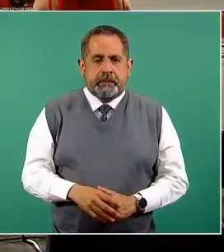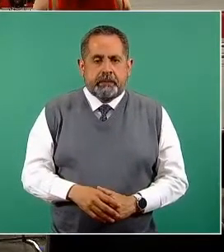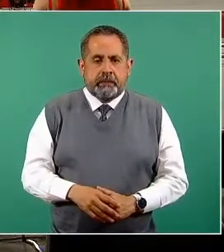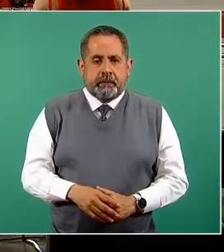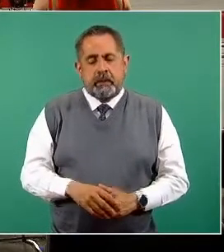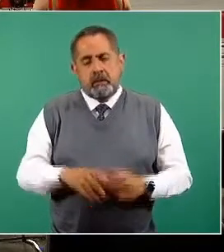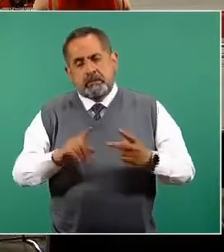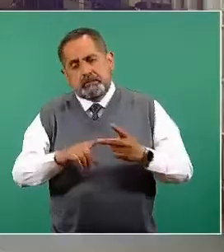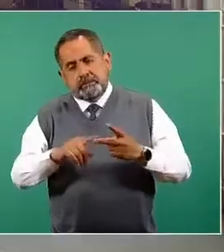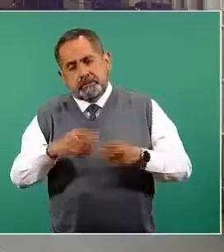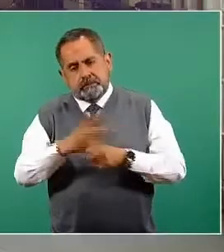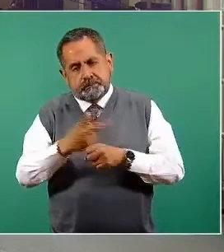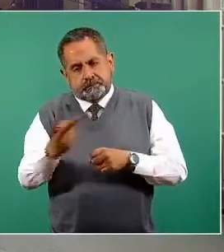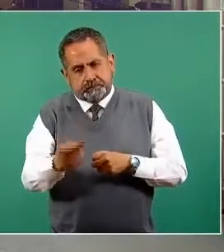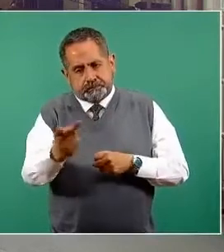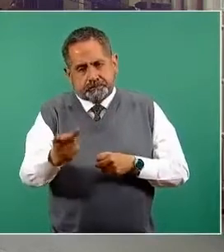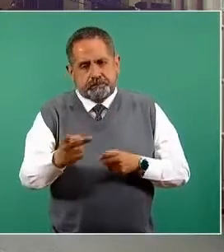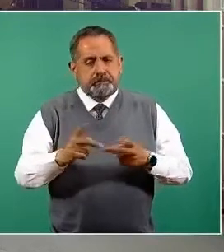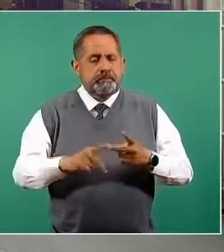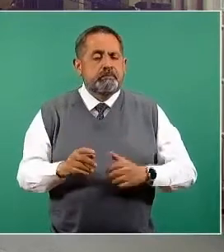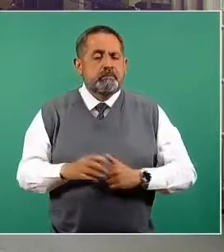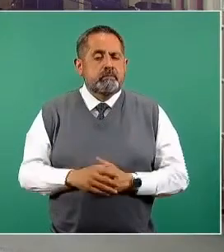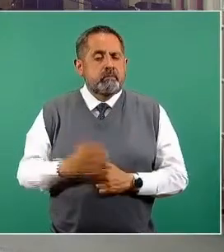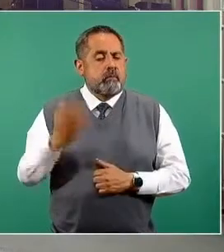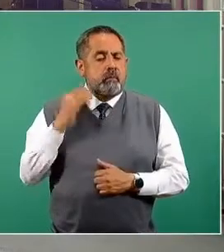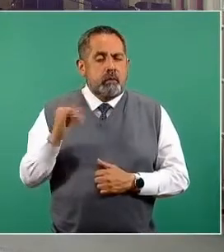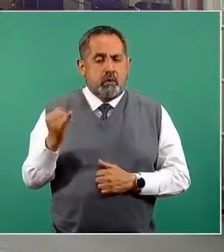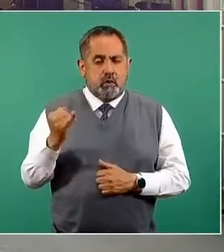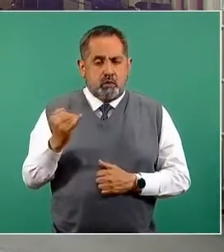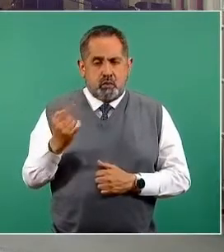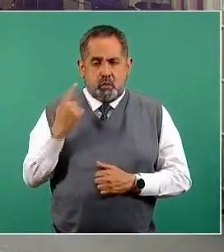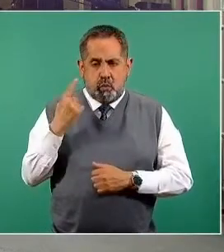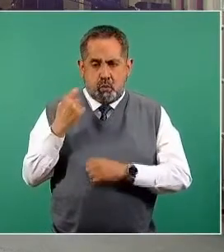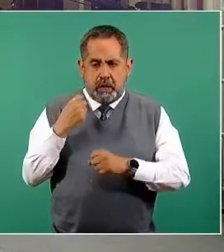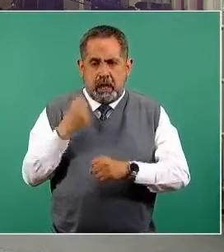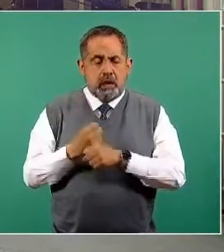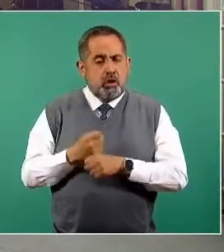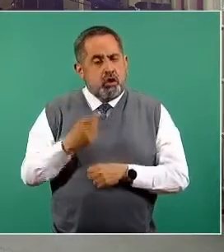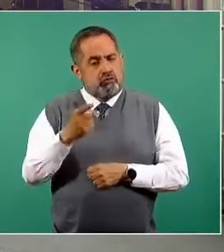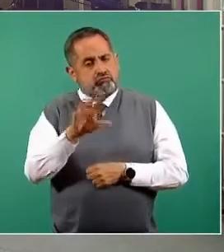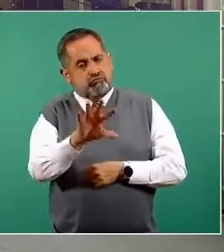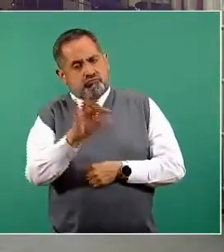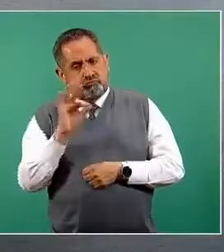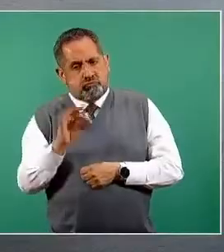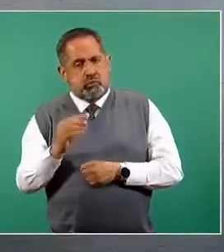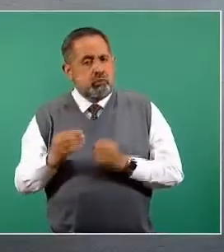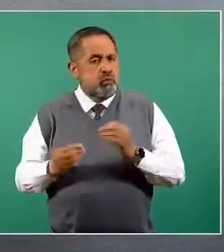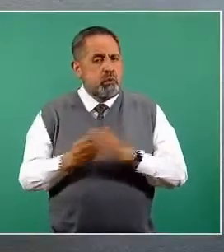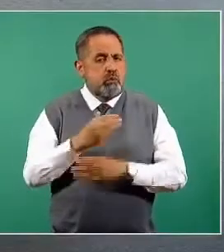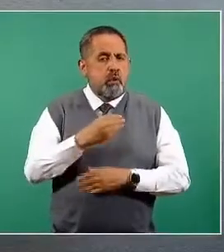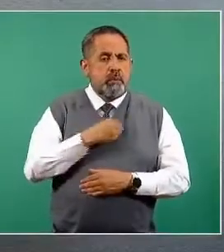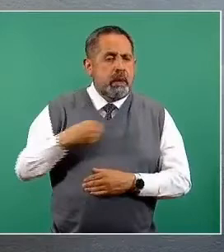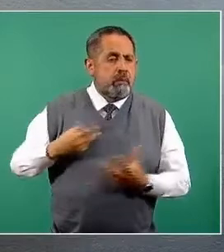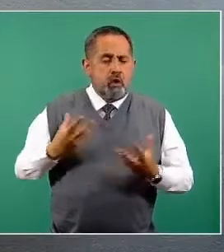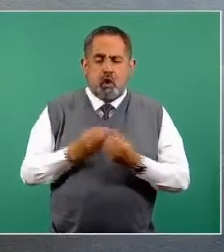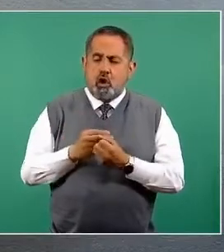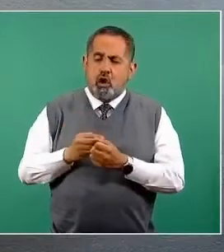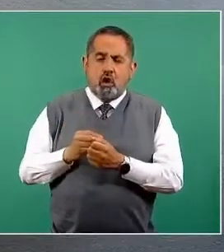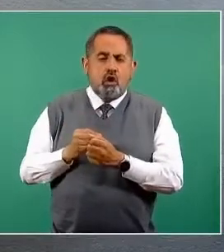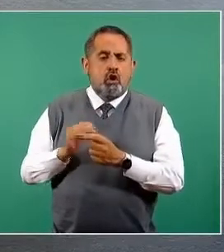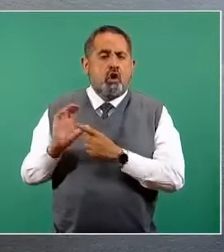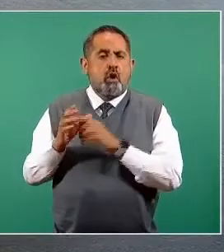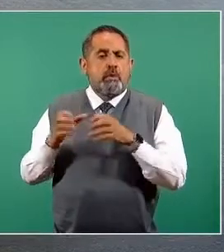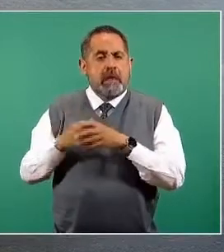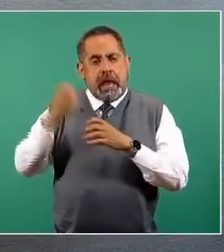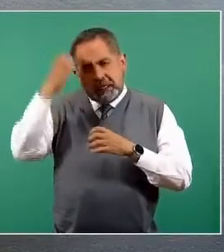Una segunda pregunta, doctor, si me lo permite. En junio del año pasado usted fue designado como nuevo miembro del Comité de